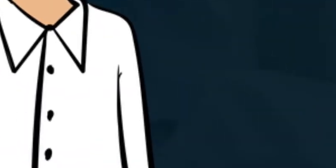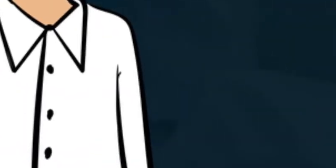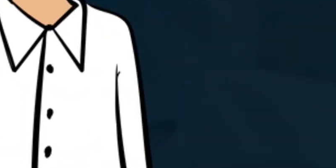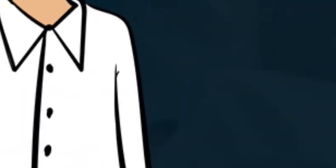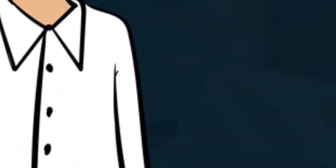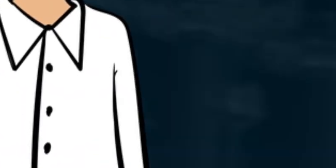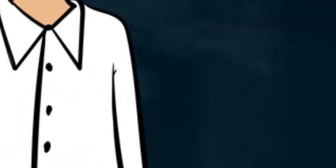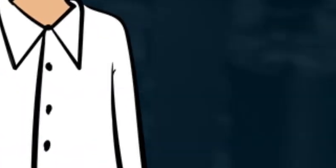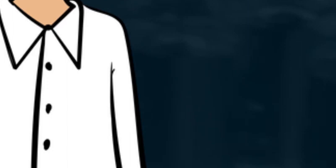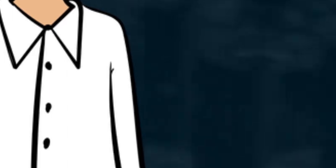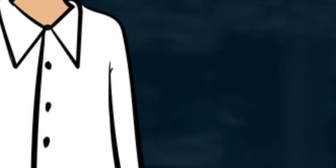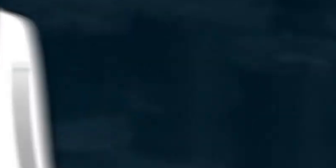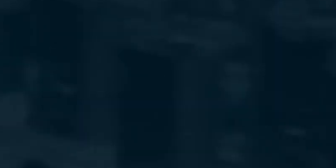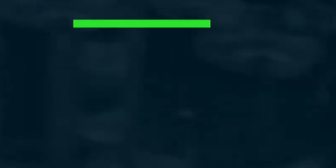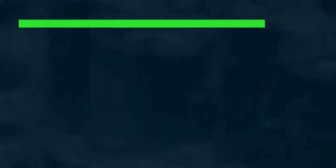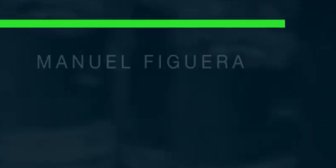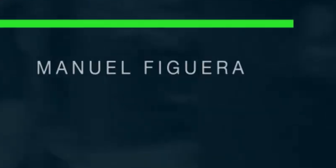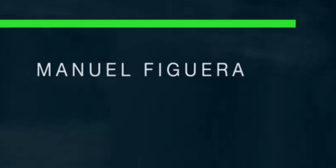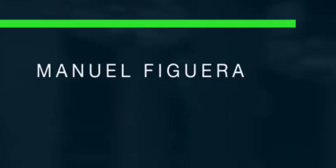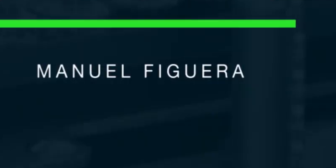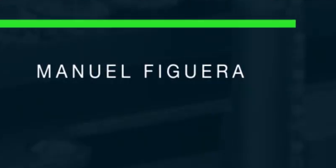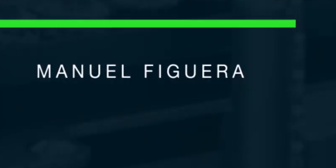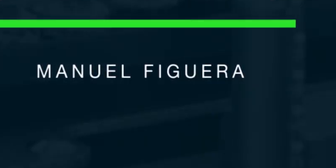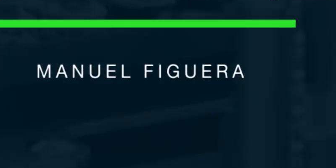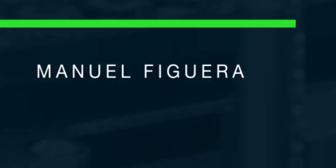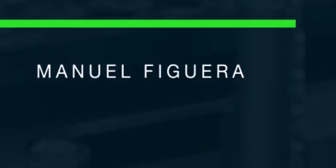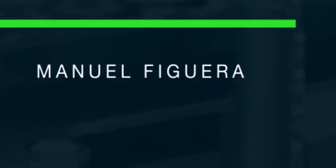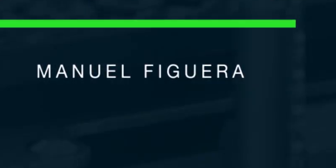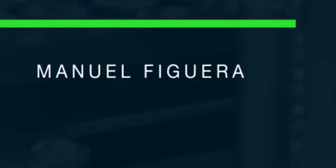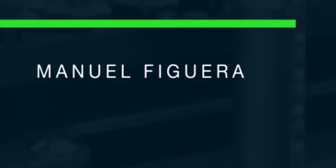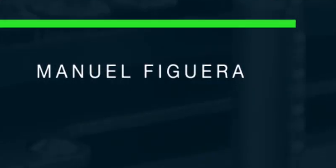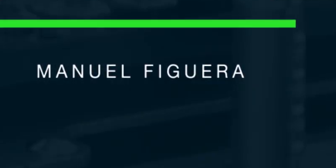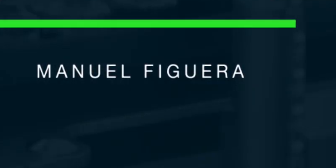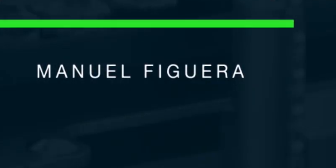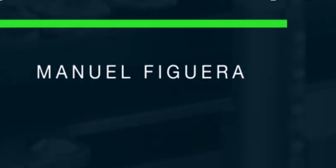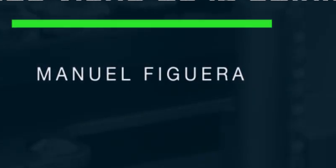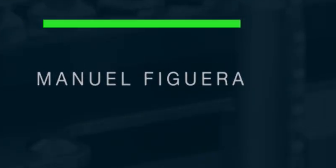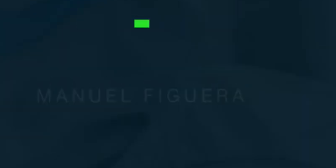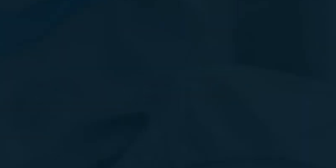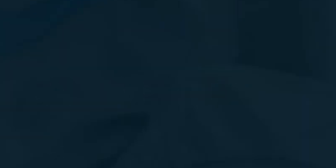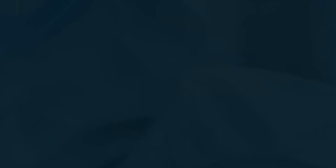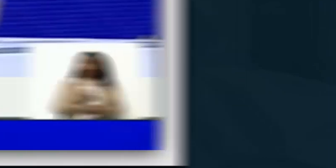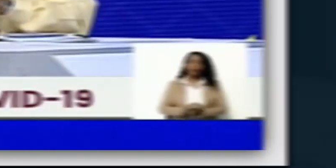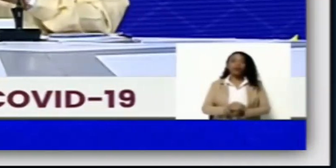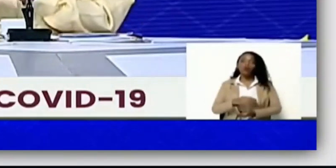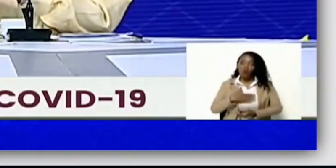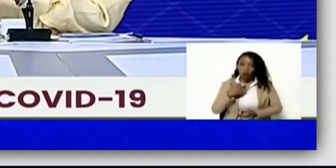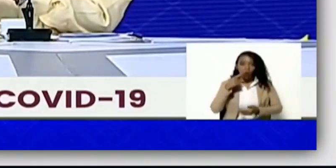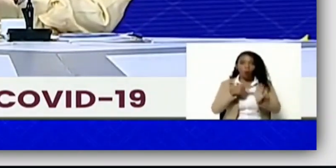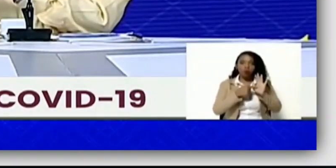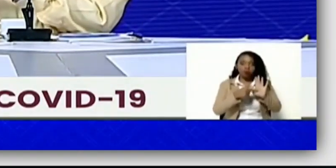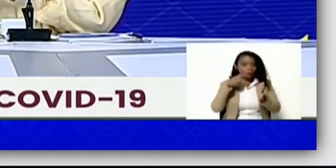beato José Gregorio Hernández, y recalcó que la peor evidencia es la que viene de la opinión. A pesar de